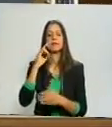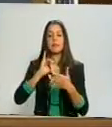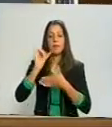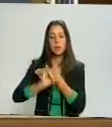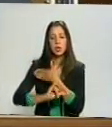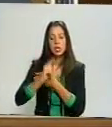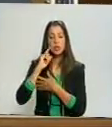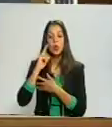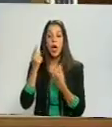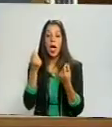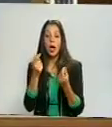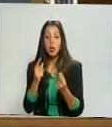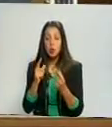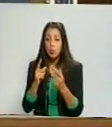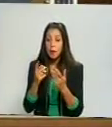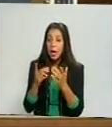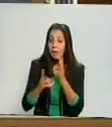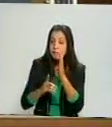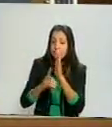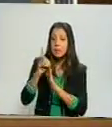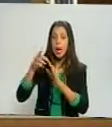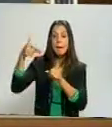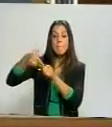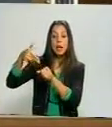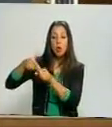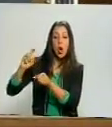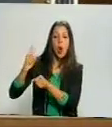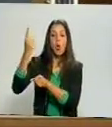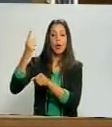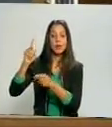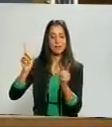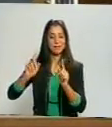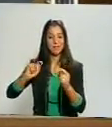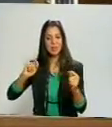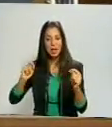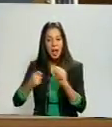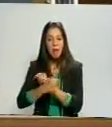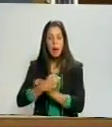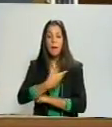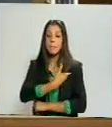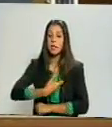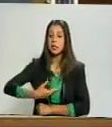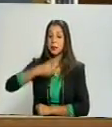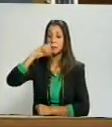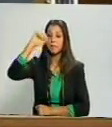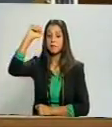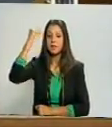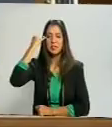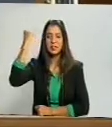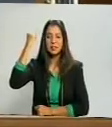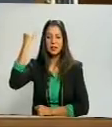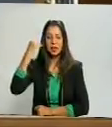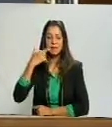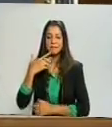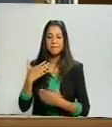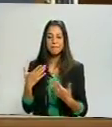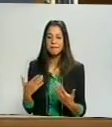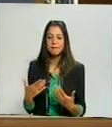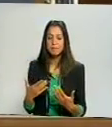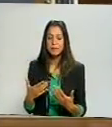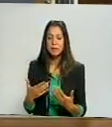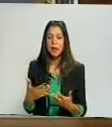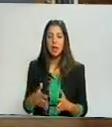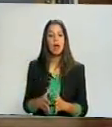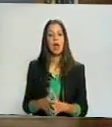economía postpetrolera y postrentista. El presidente ha planteado como línea